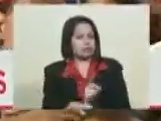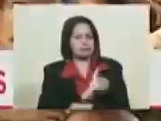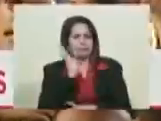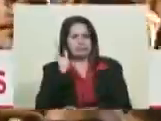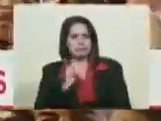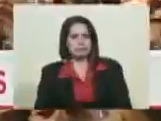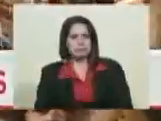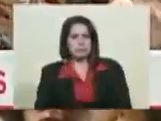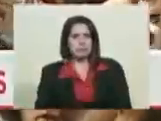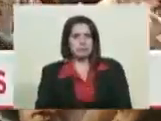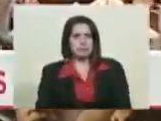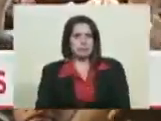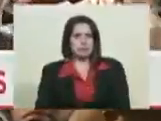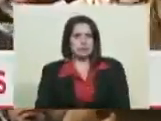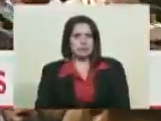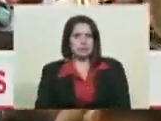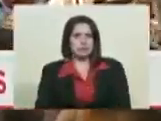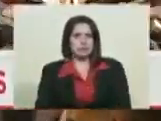récord.